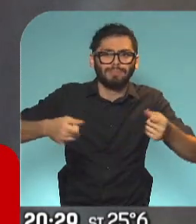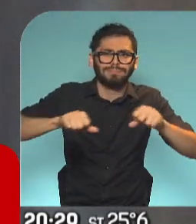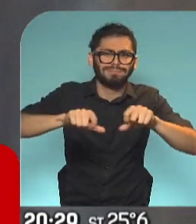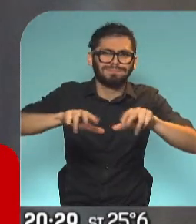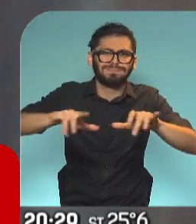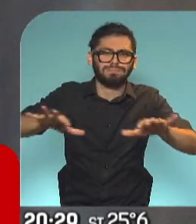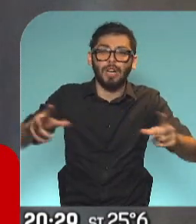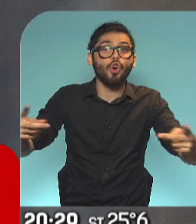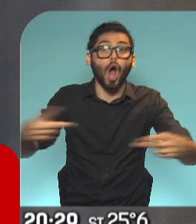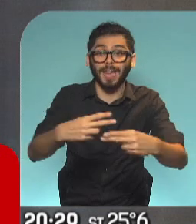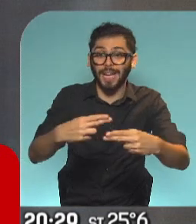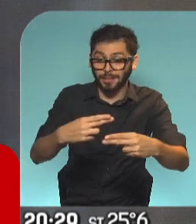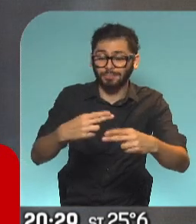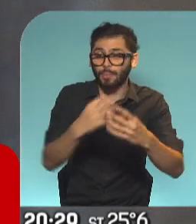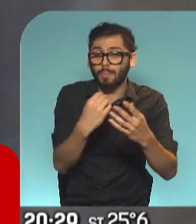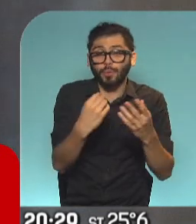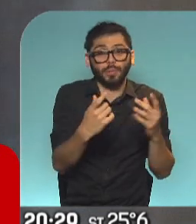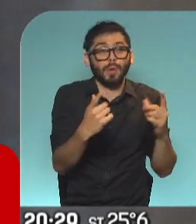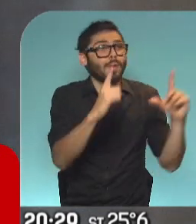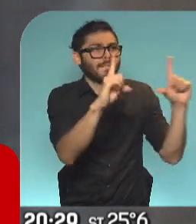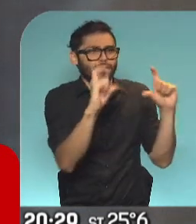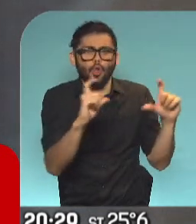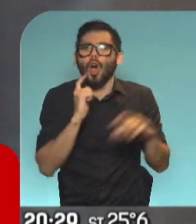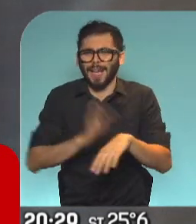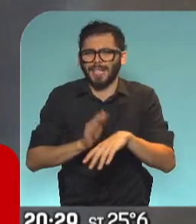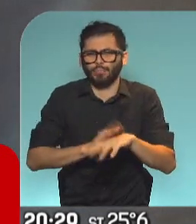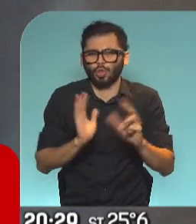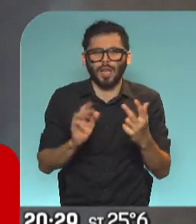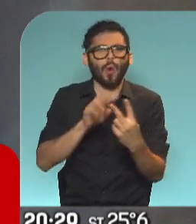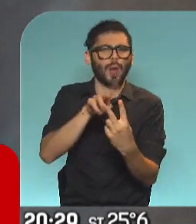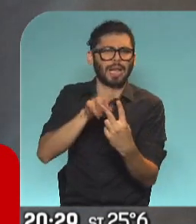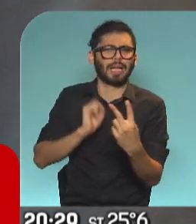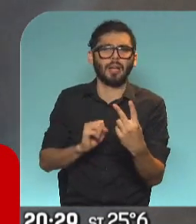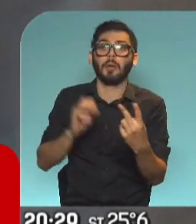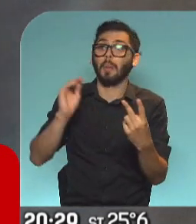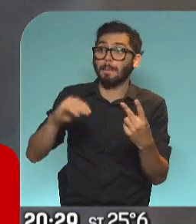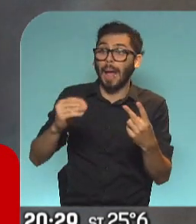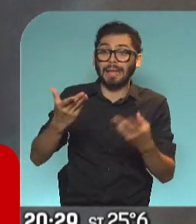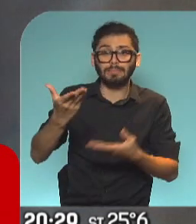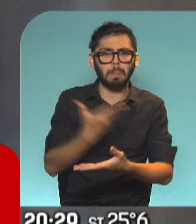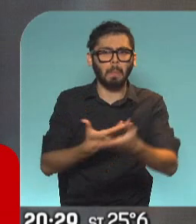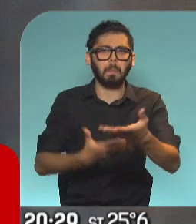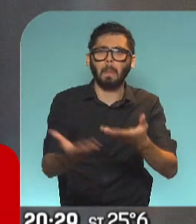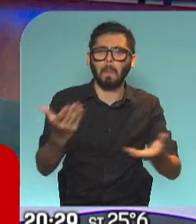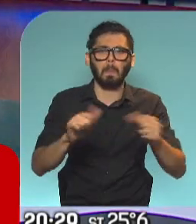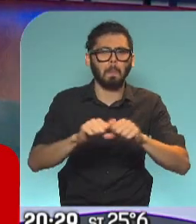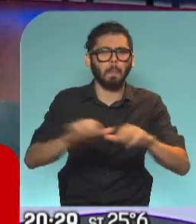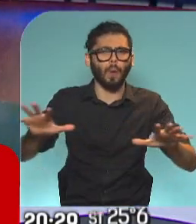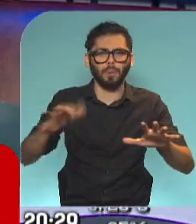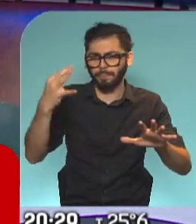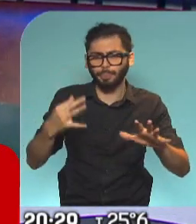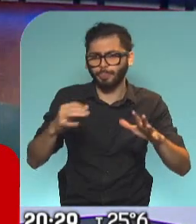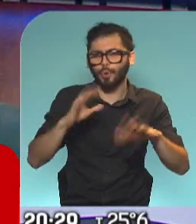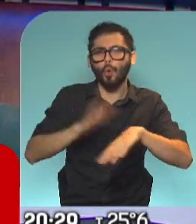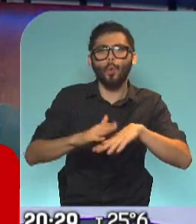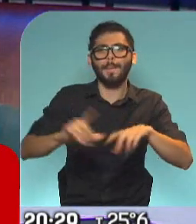viralización, ahí hay responsables de haber sacado y de haber mostrado a Diego allí. Pero la viralización, los responsables de la viralización es buena parte de la